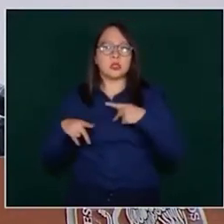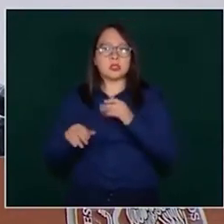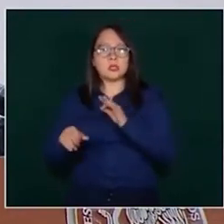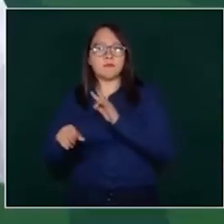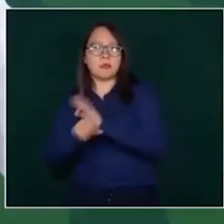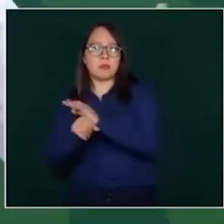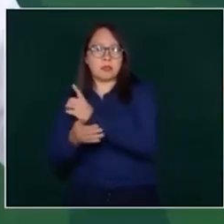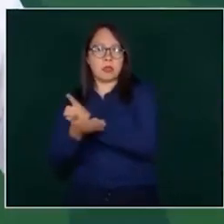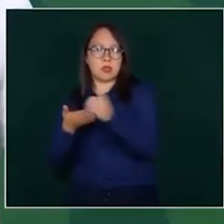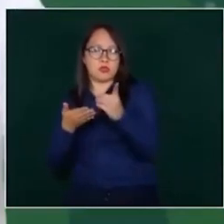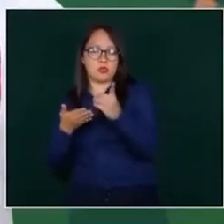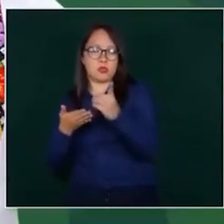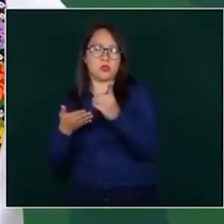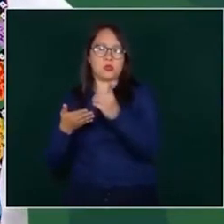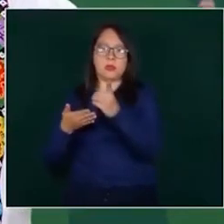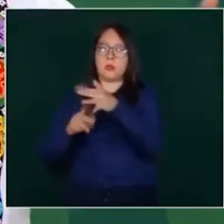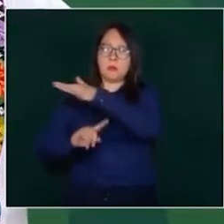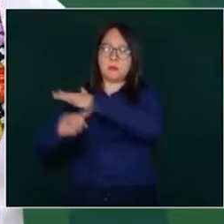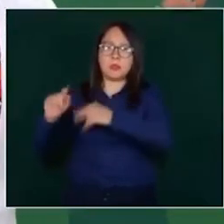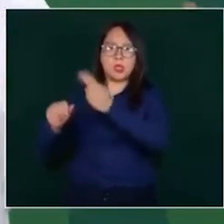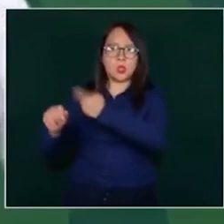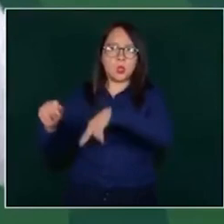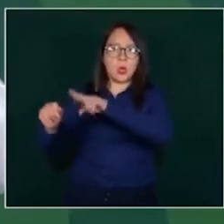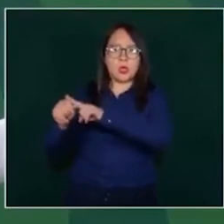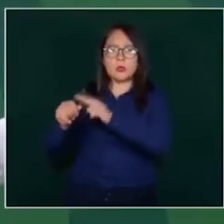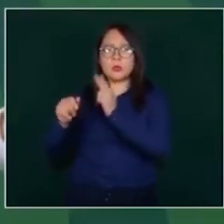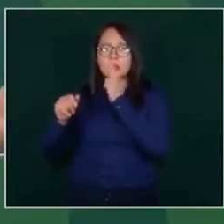que de repente surgen